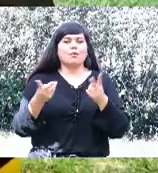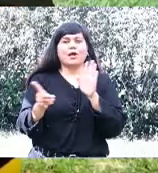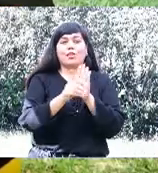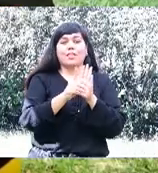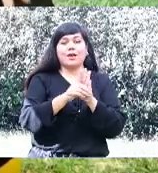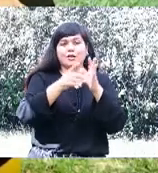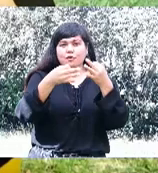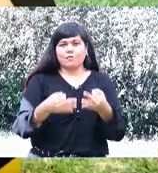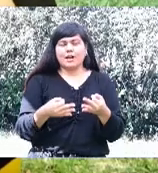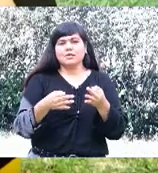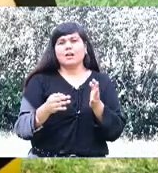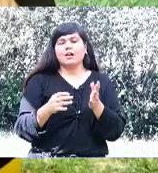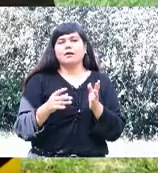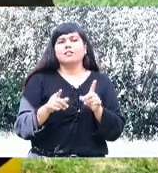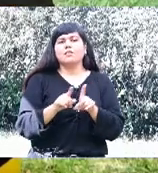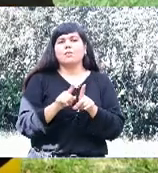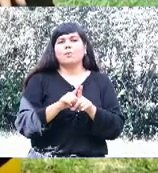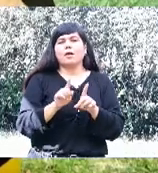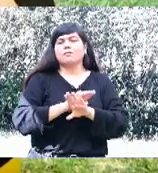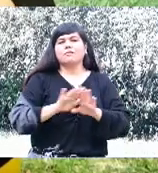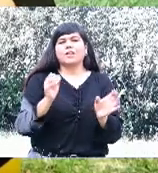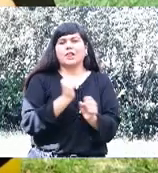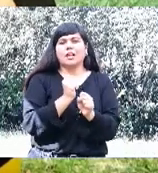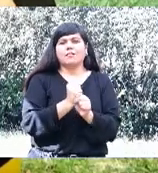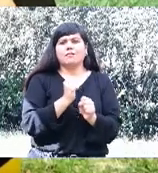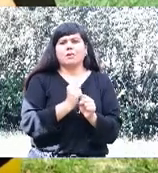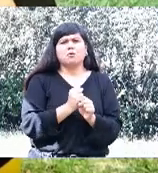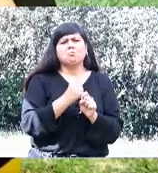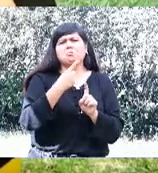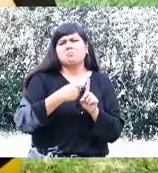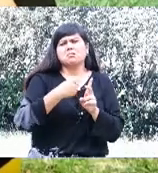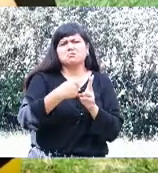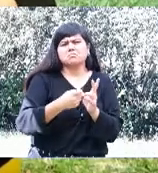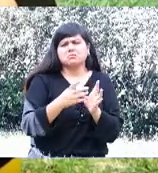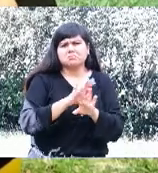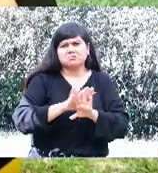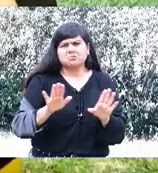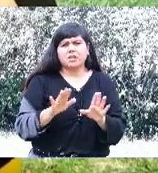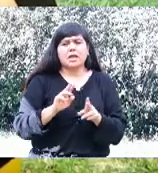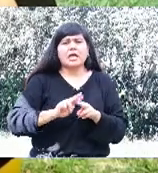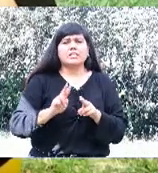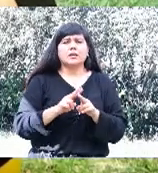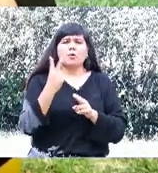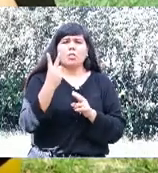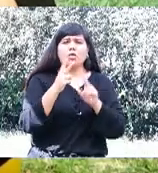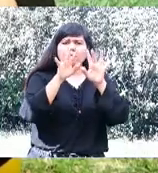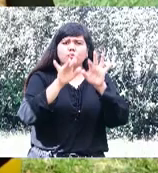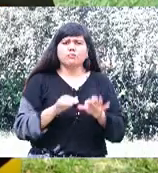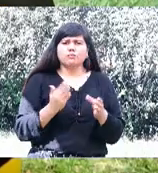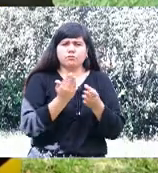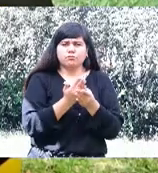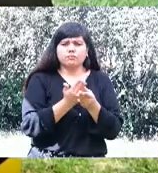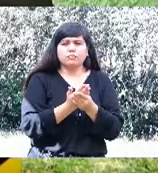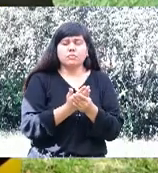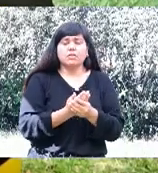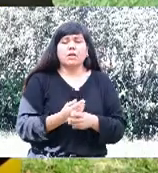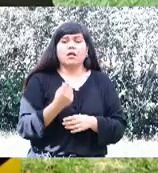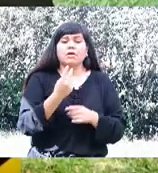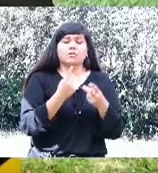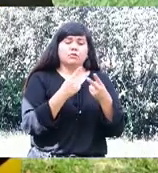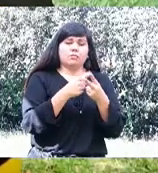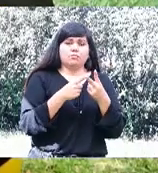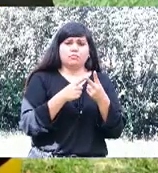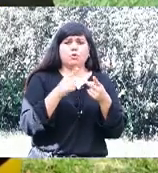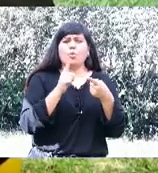la deshizo la se terminó ese trabajo duró unos meses y elaboramos dos informes uno de esos informes tiene